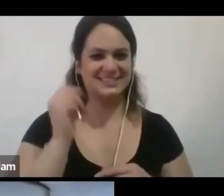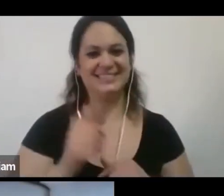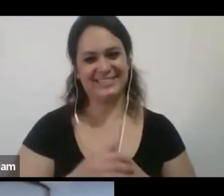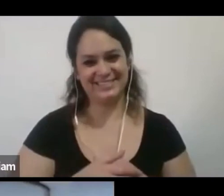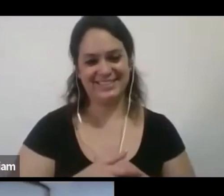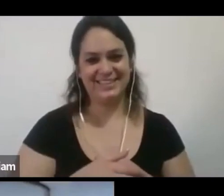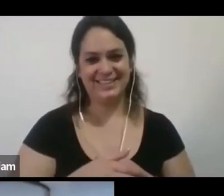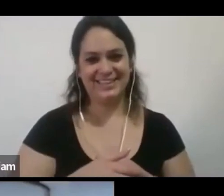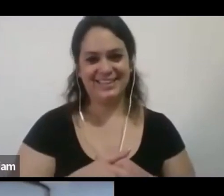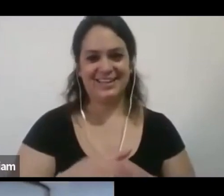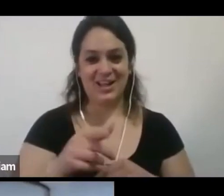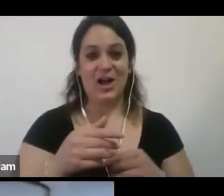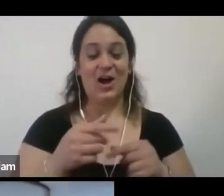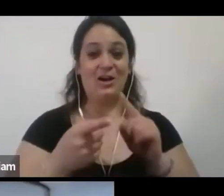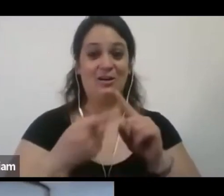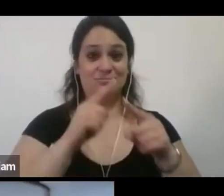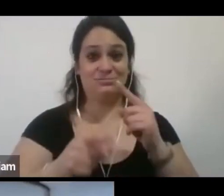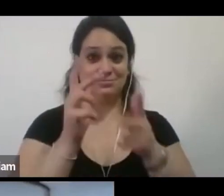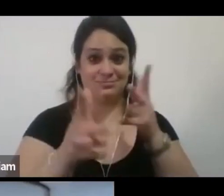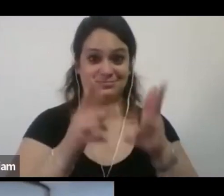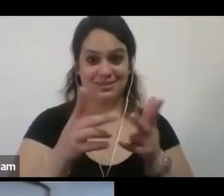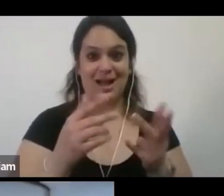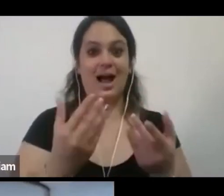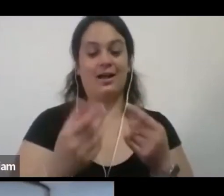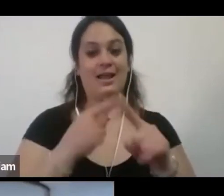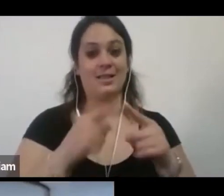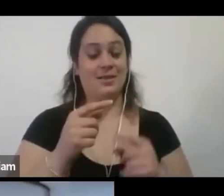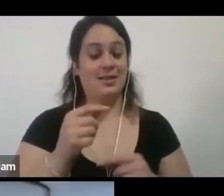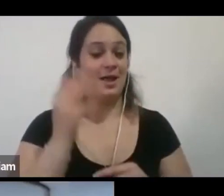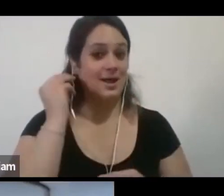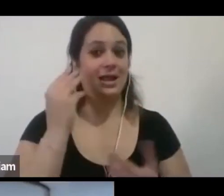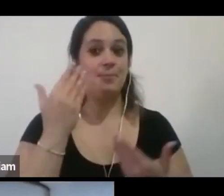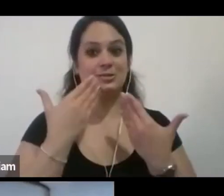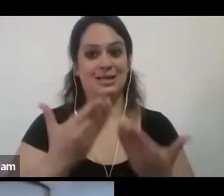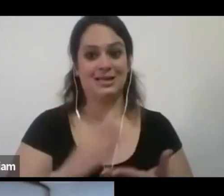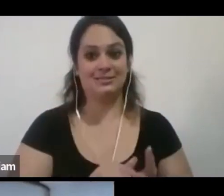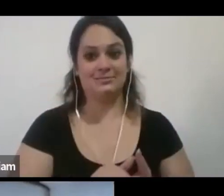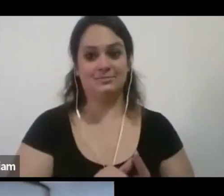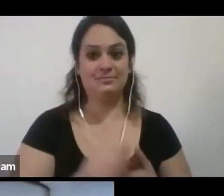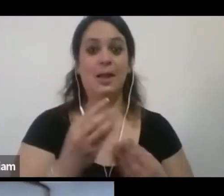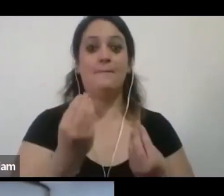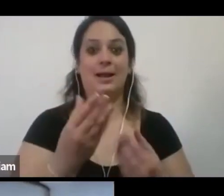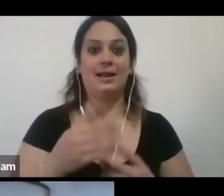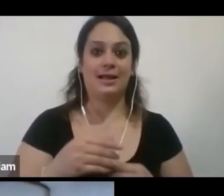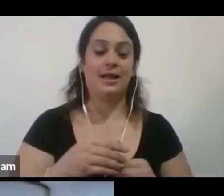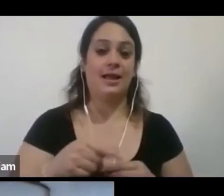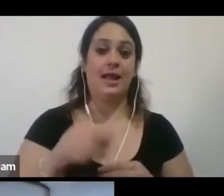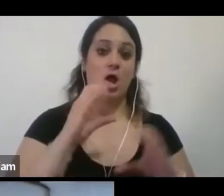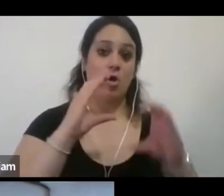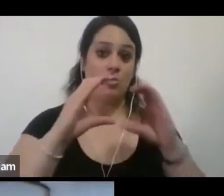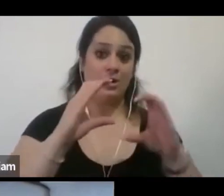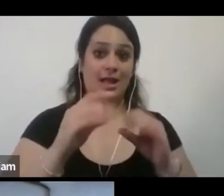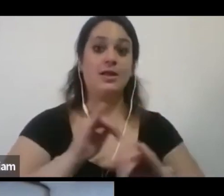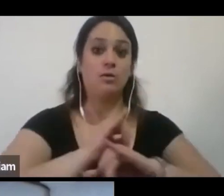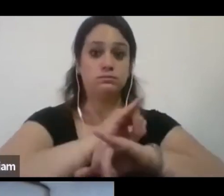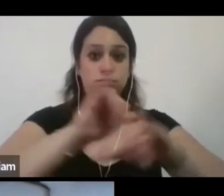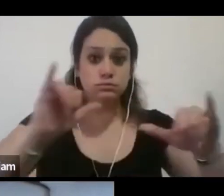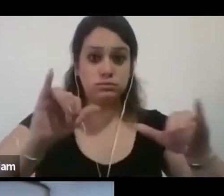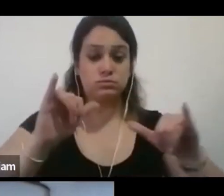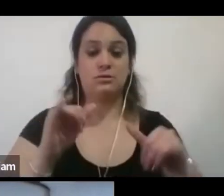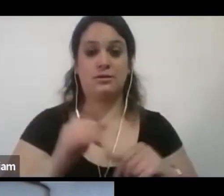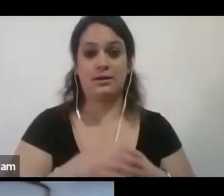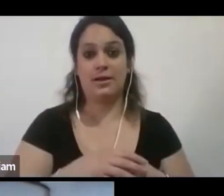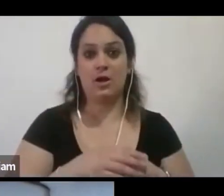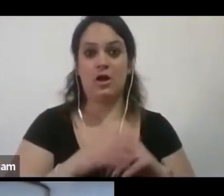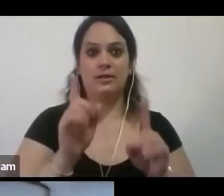nos ha acompañado en la interpretación de lengua de señas para poder lograr comunicar y llevar toda esta información y este punto